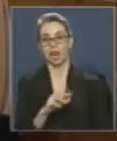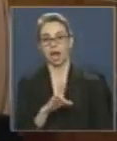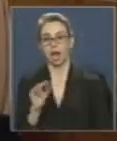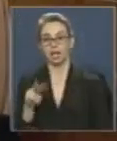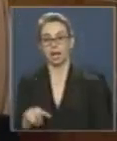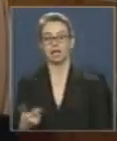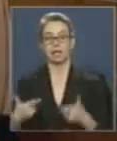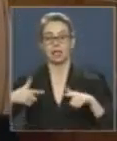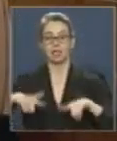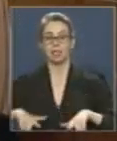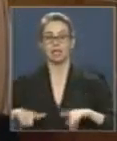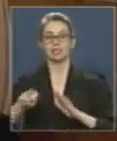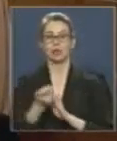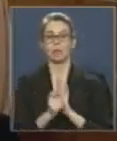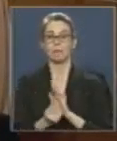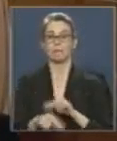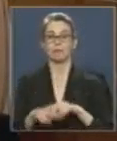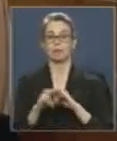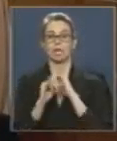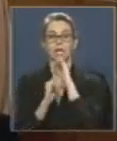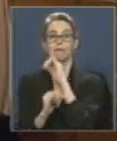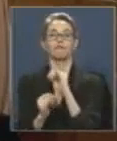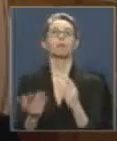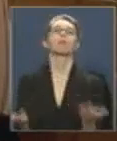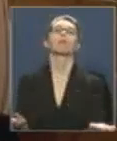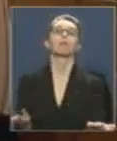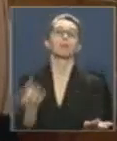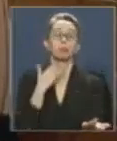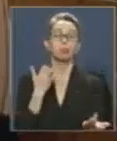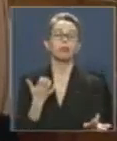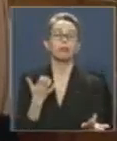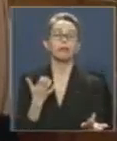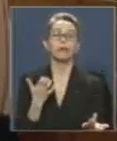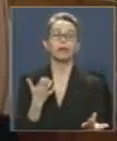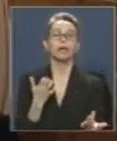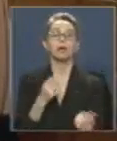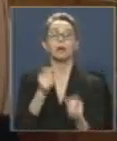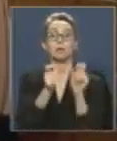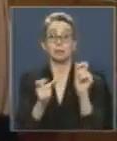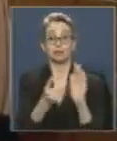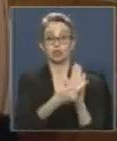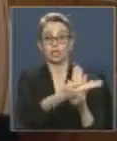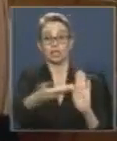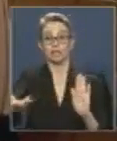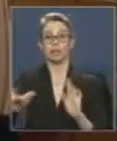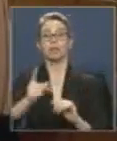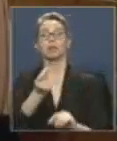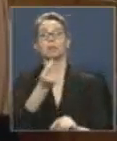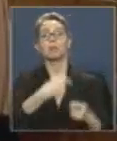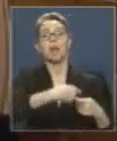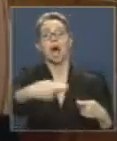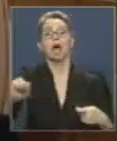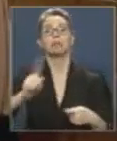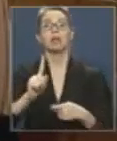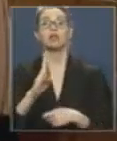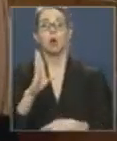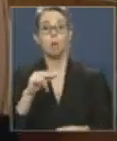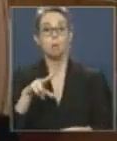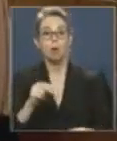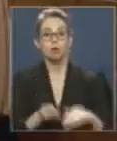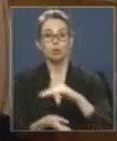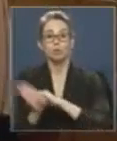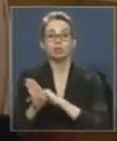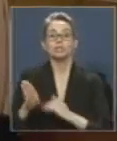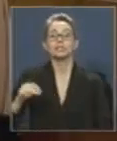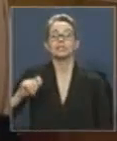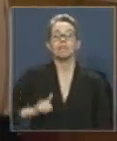dirección de presupuesto informe el por qué no se han traspasado a los beneficiarios los recursos de la bonificación por retiro voluntario